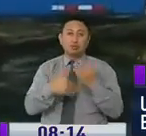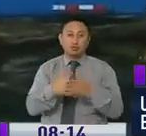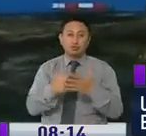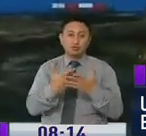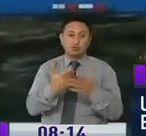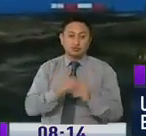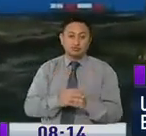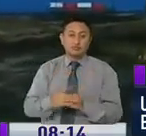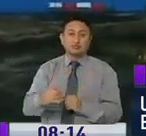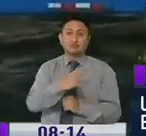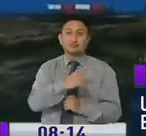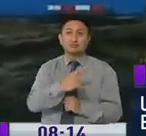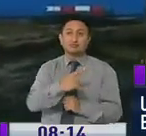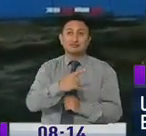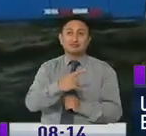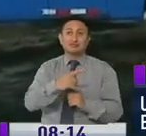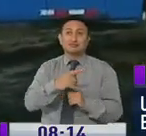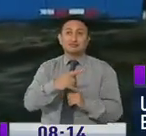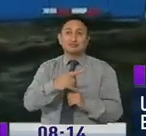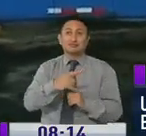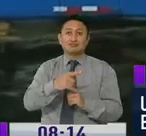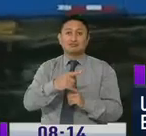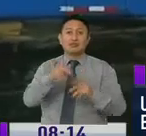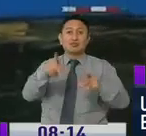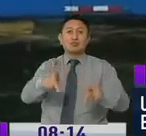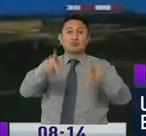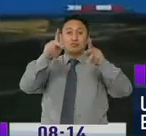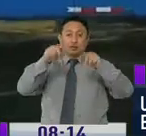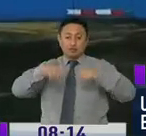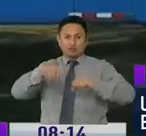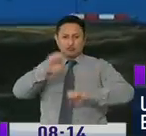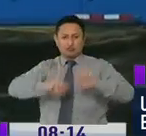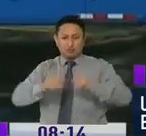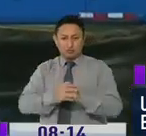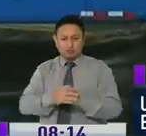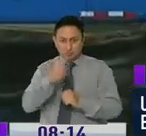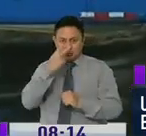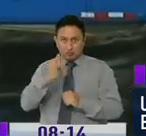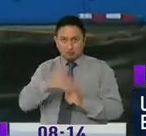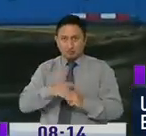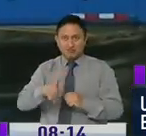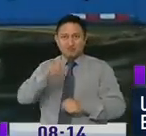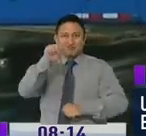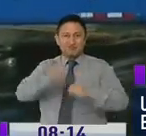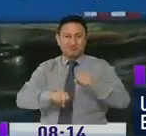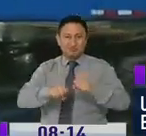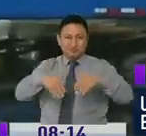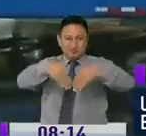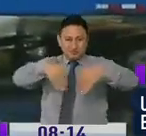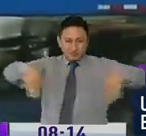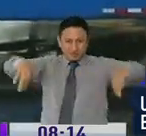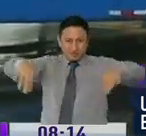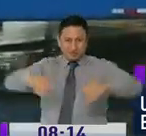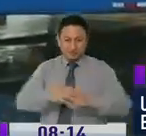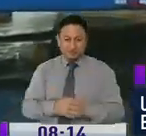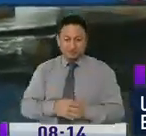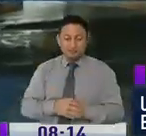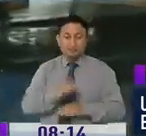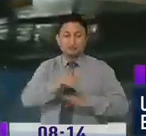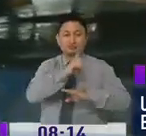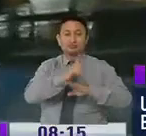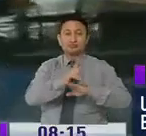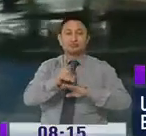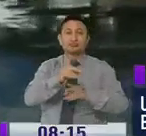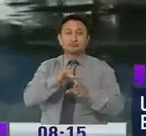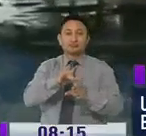condiciones también de este paso, paso en el sector de Leyé, puesto que vemos que también resultó bastante afectado, ¿no? A través de la Dirección Metropolitana de